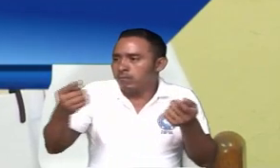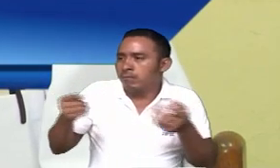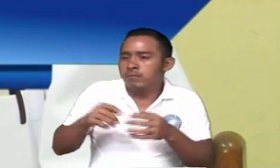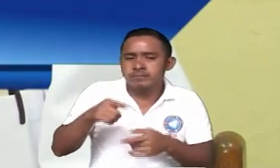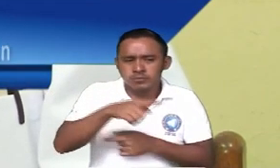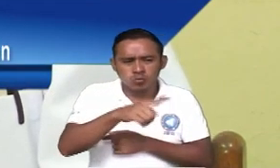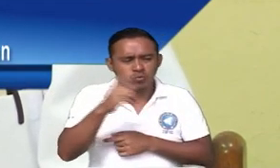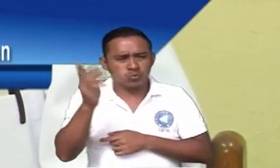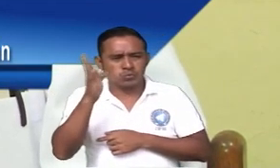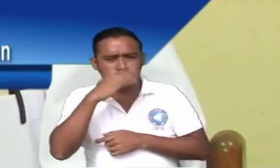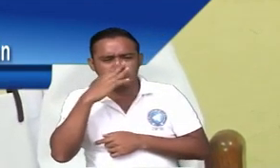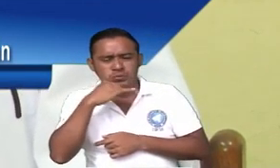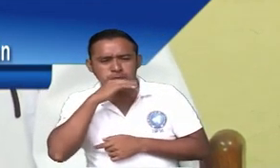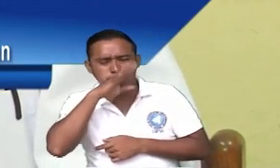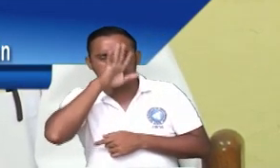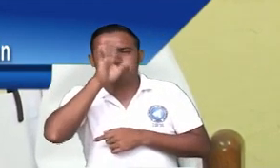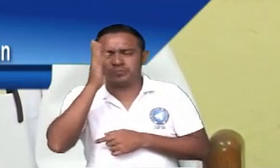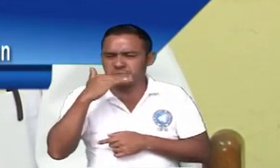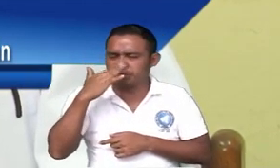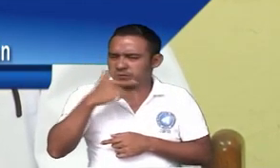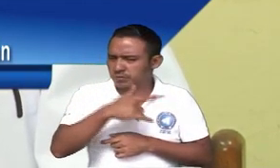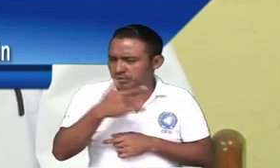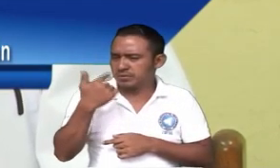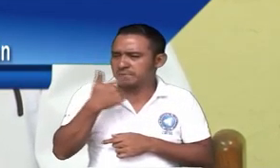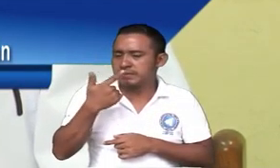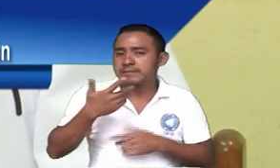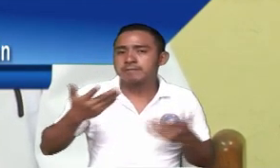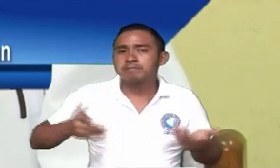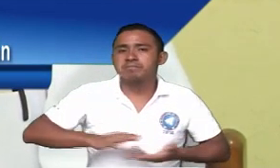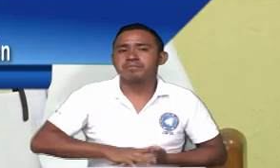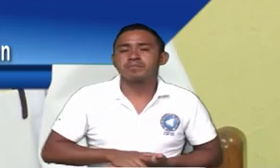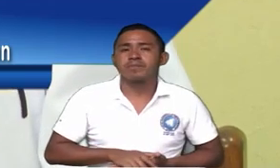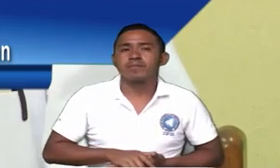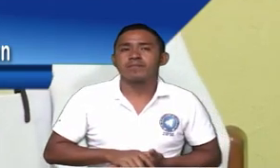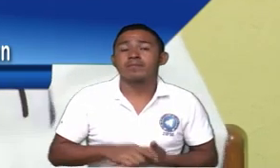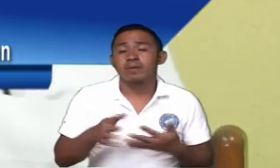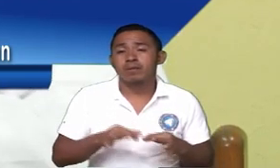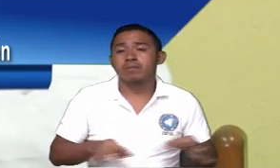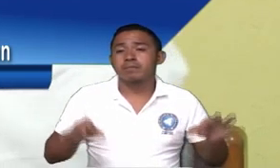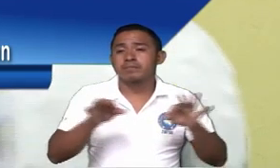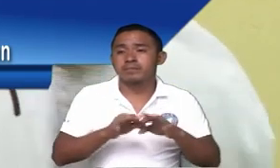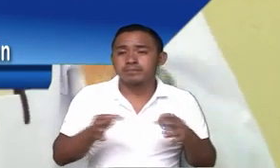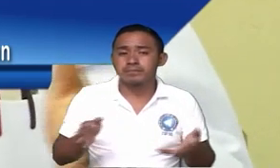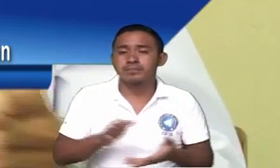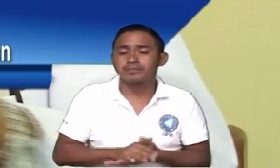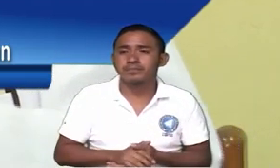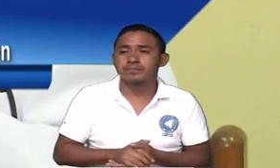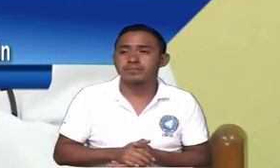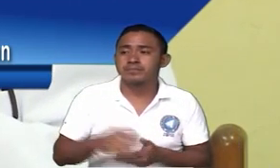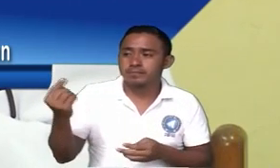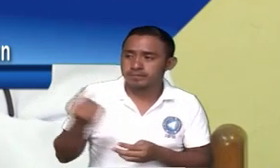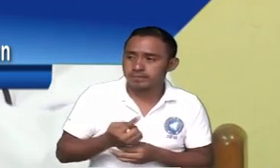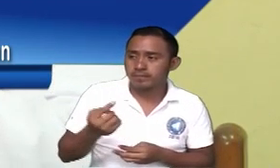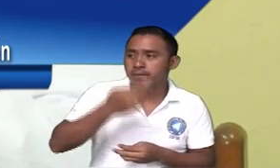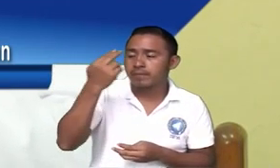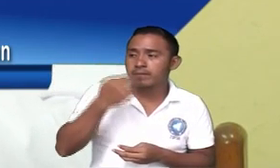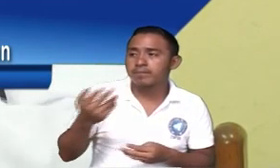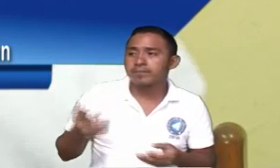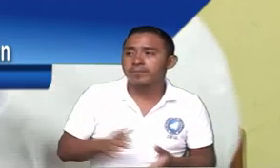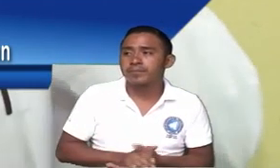uy, tenés un olor feo en la boca, ¿ya? Entonces, eso es muy importante. Entonces, cuando nos llegan a la consulta, nosotros ya tenemos